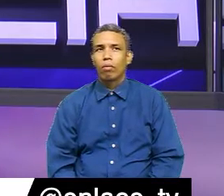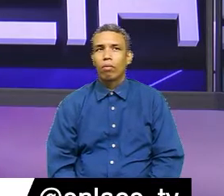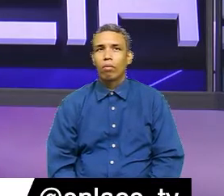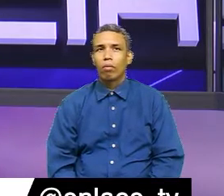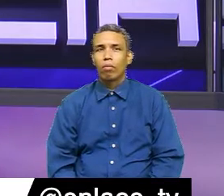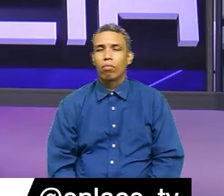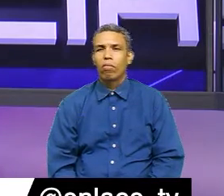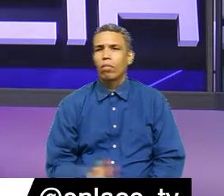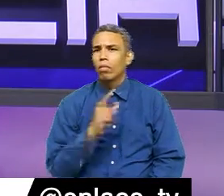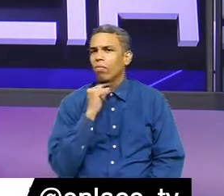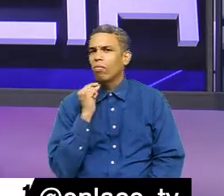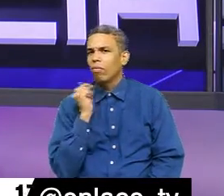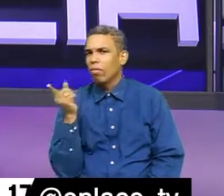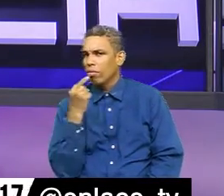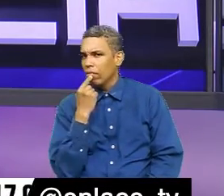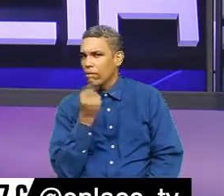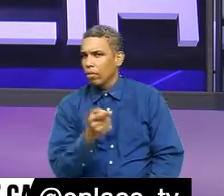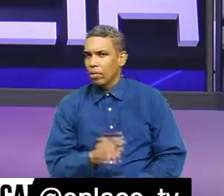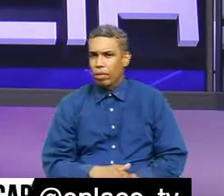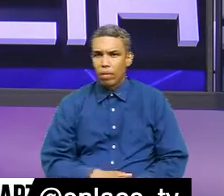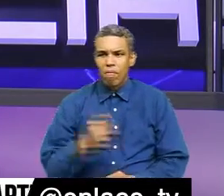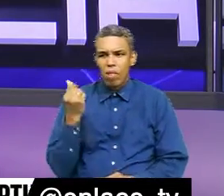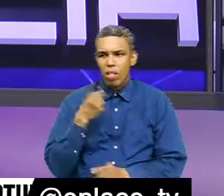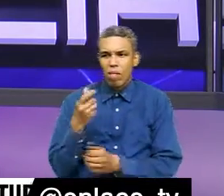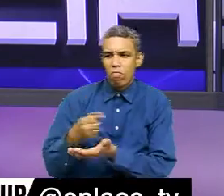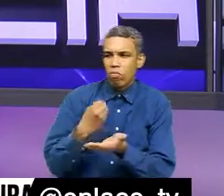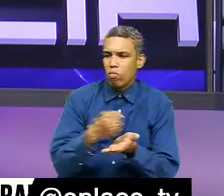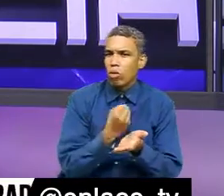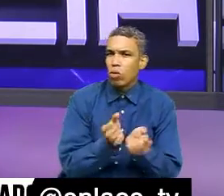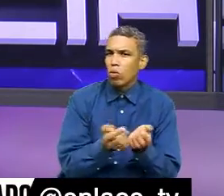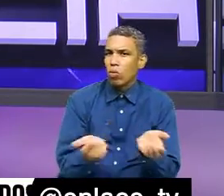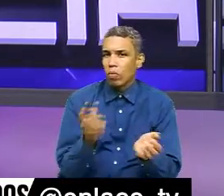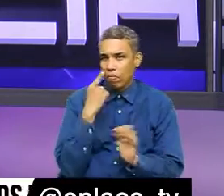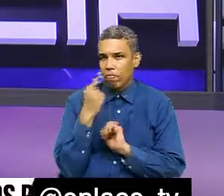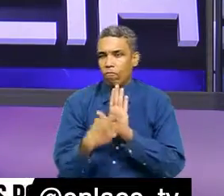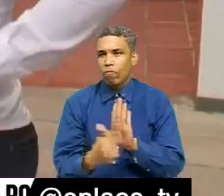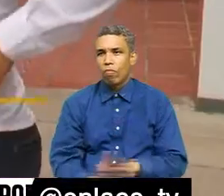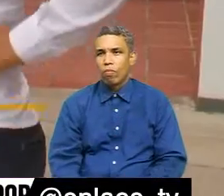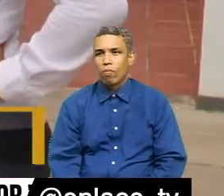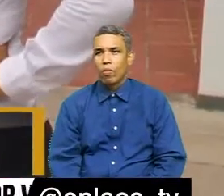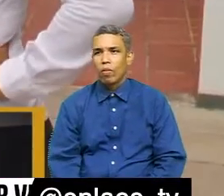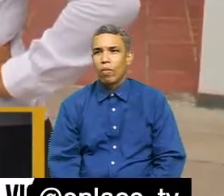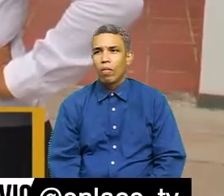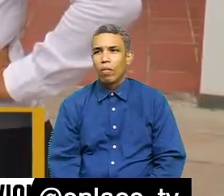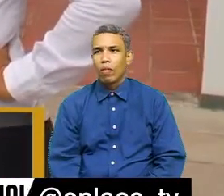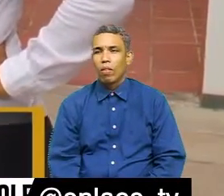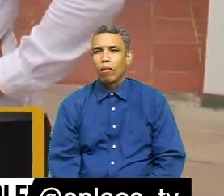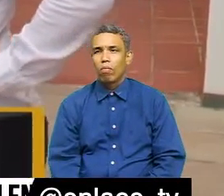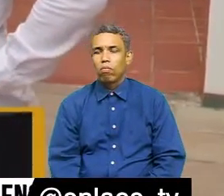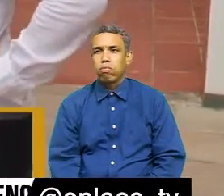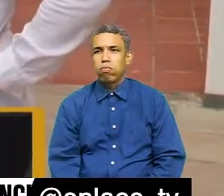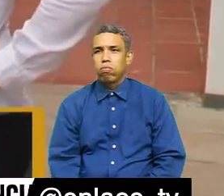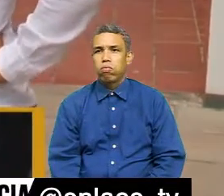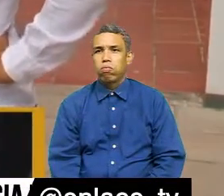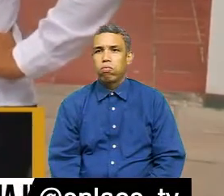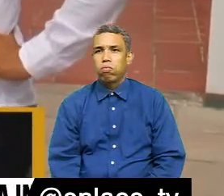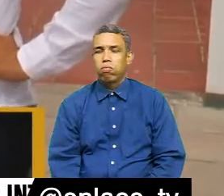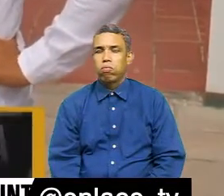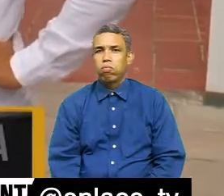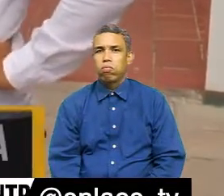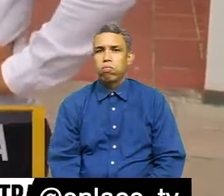familiares de los enfermos que se encuentran en diferentes centros hospitalarios. La benéfica actividad se realizará esta noche desde